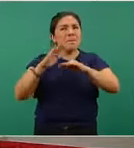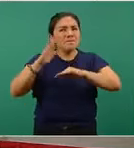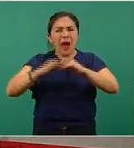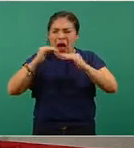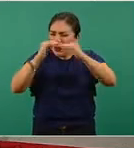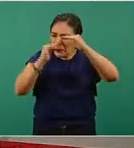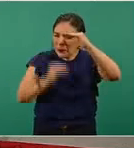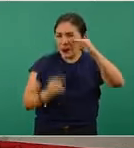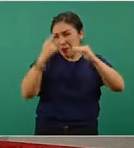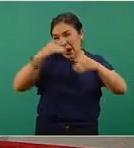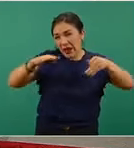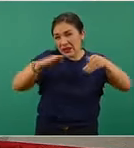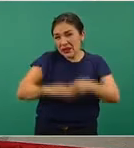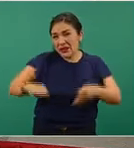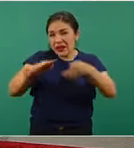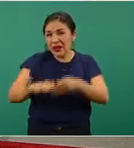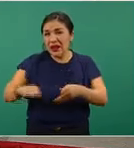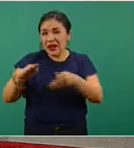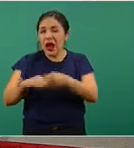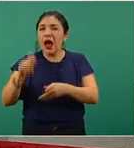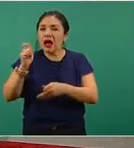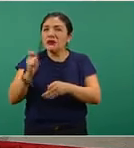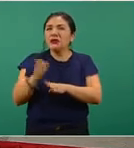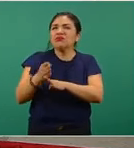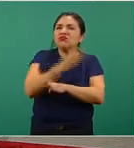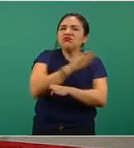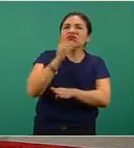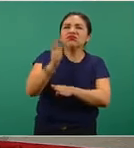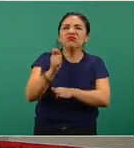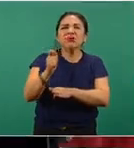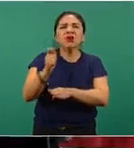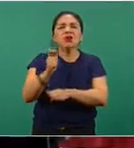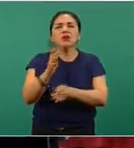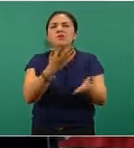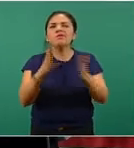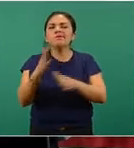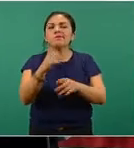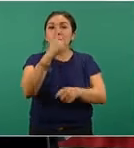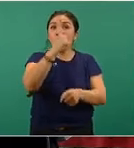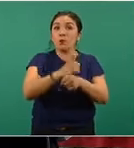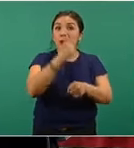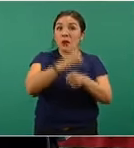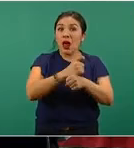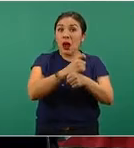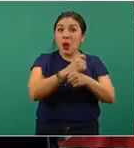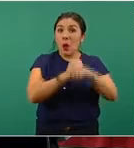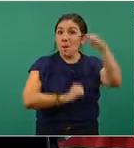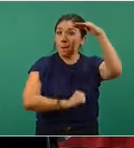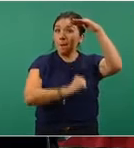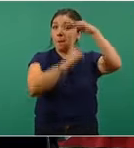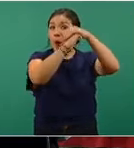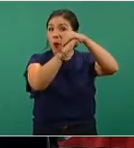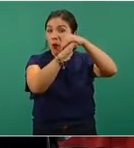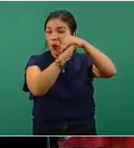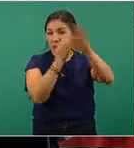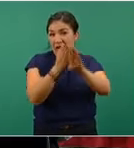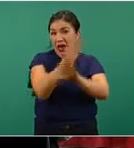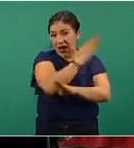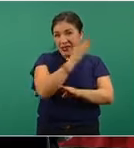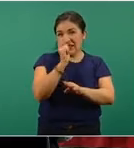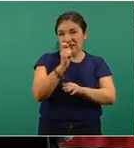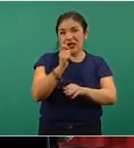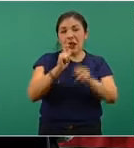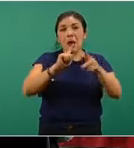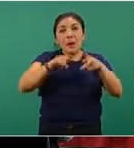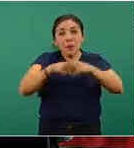de incidencia entre lo que fue la primera ola o el primer brote que empezó